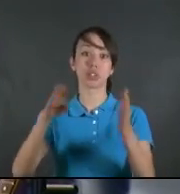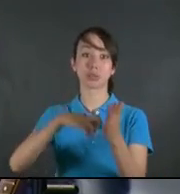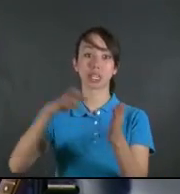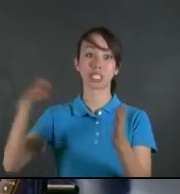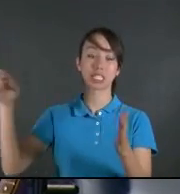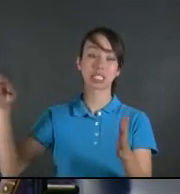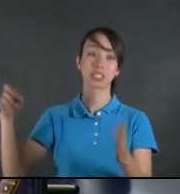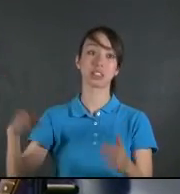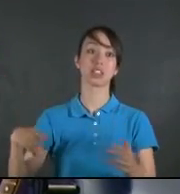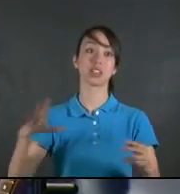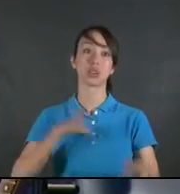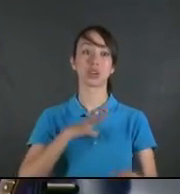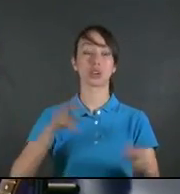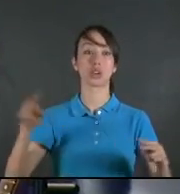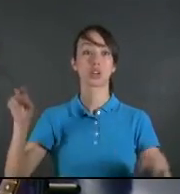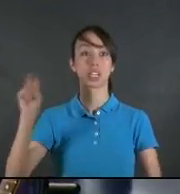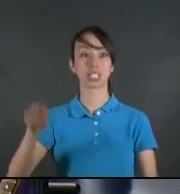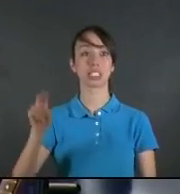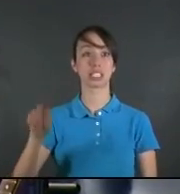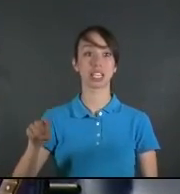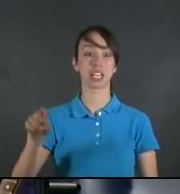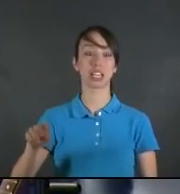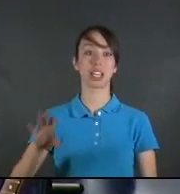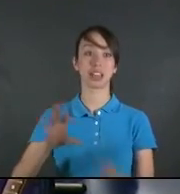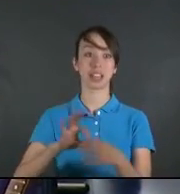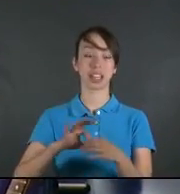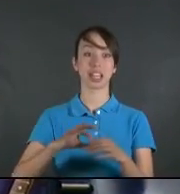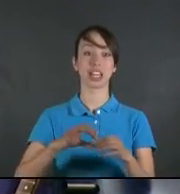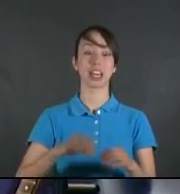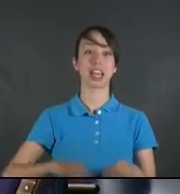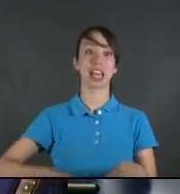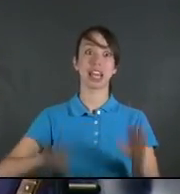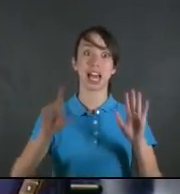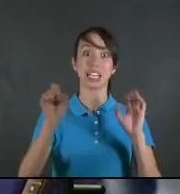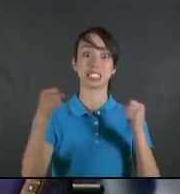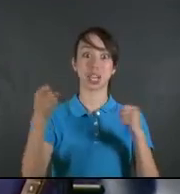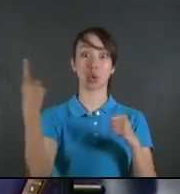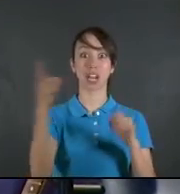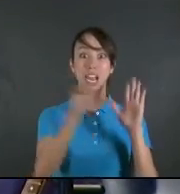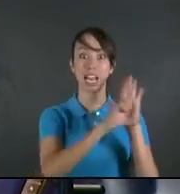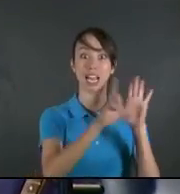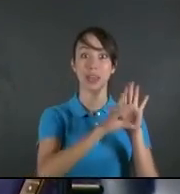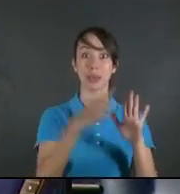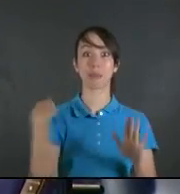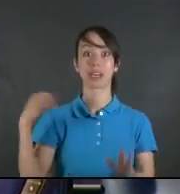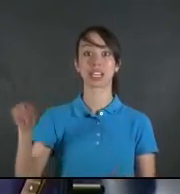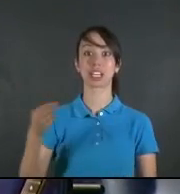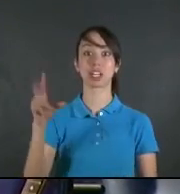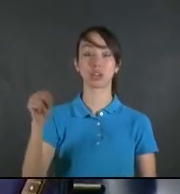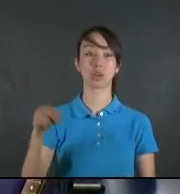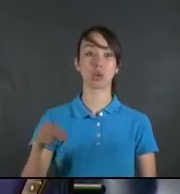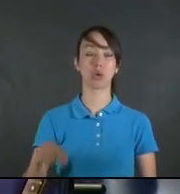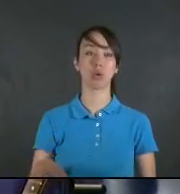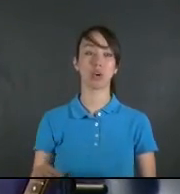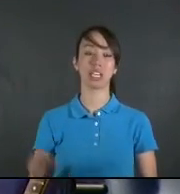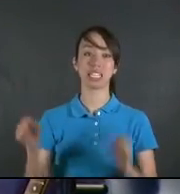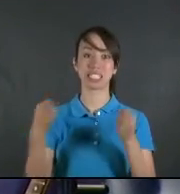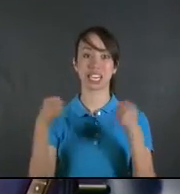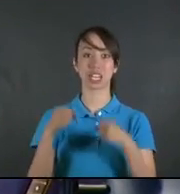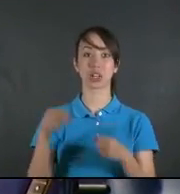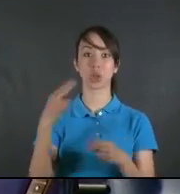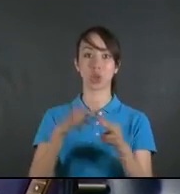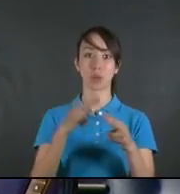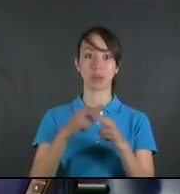necesidad de legislar para que no para que no le pusieran el nombres ridículos a